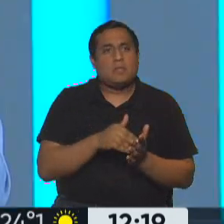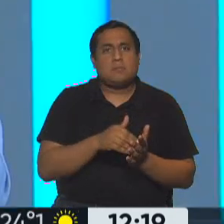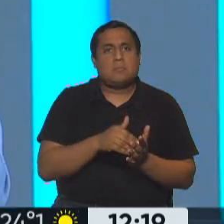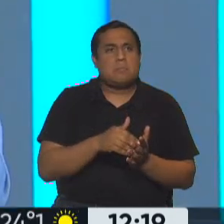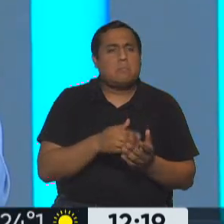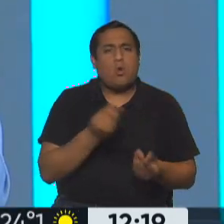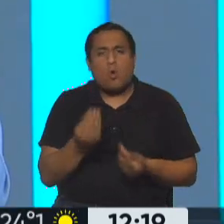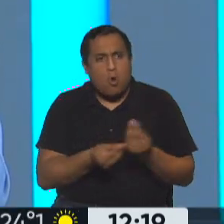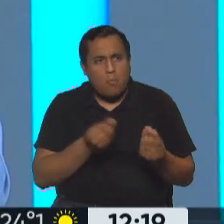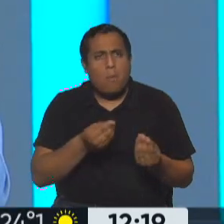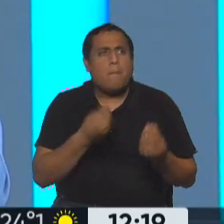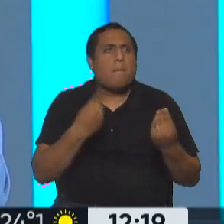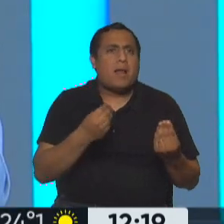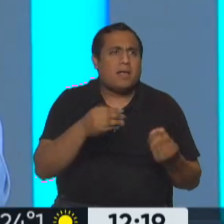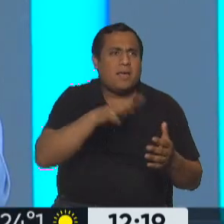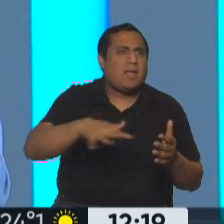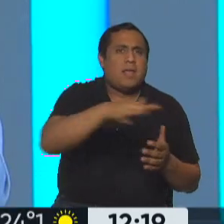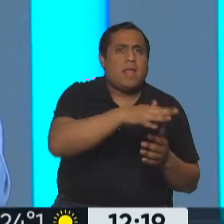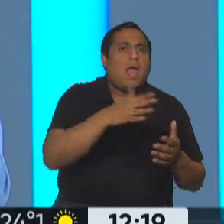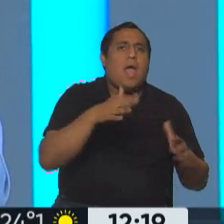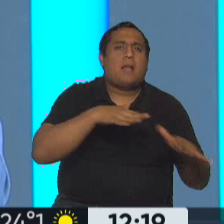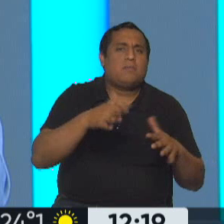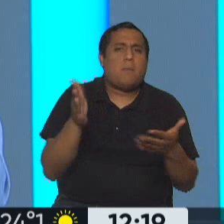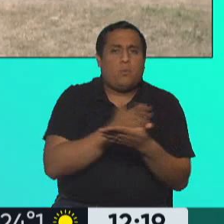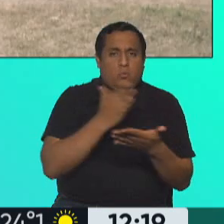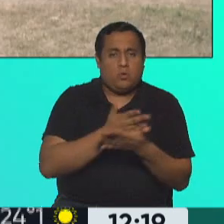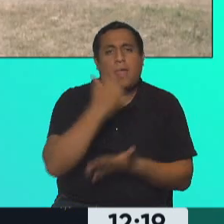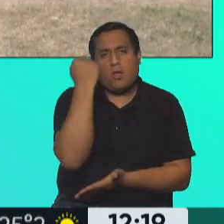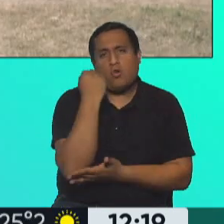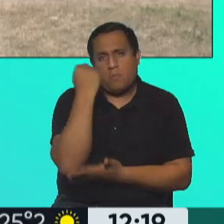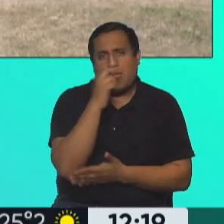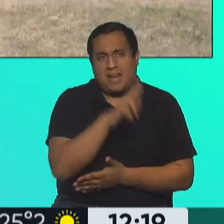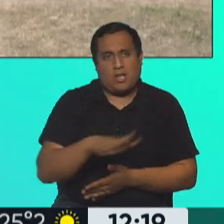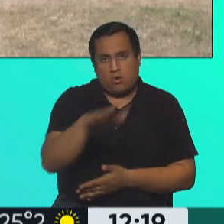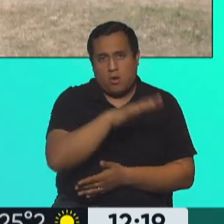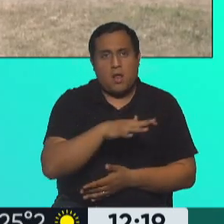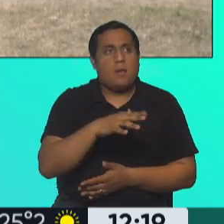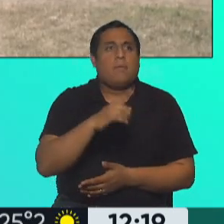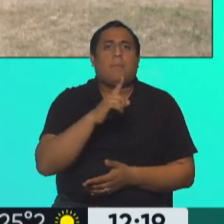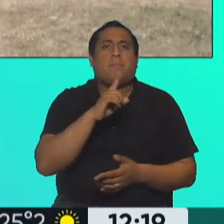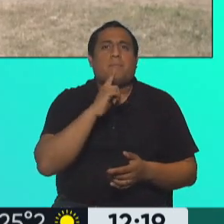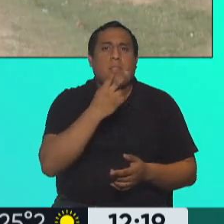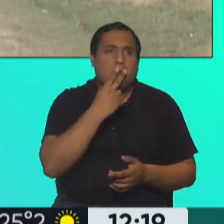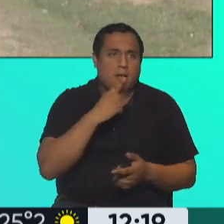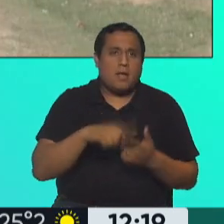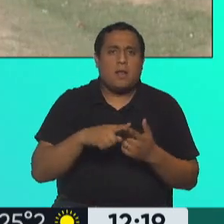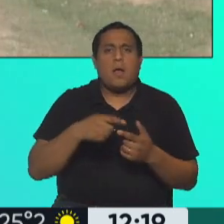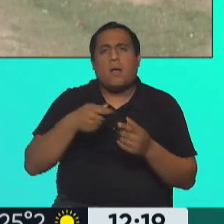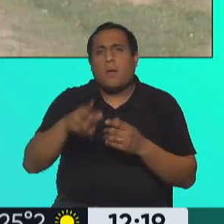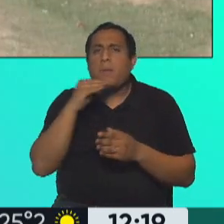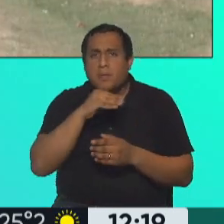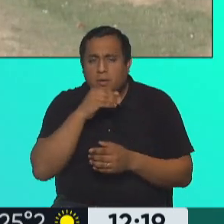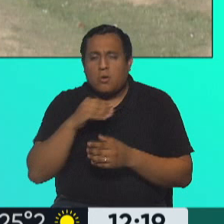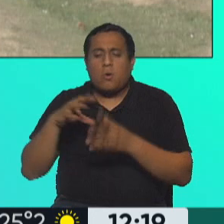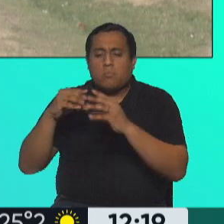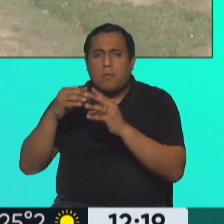bien cómo hacer eso para beneficiar actividades productivas de economías regionales. Estamos hablando de tabacaleros, vitivinicultores,